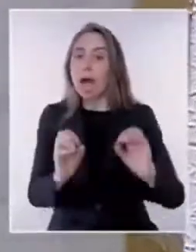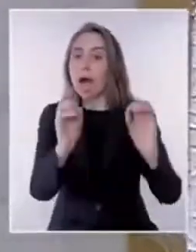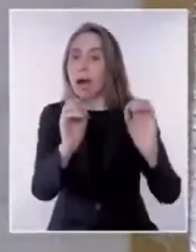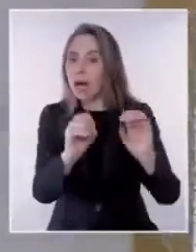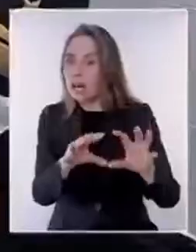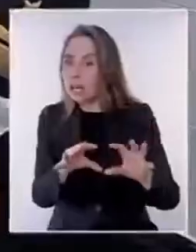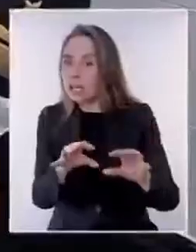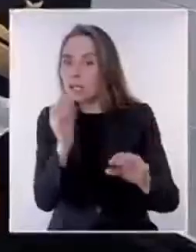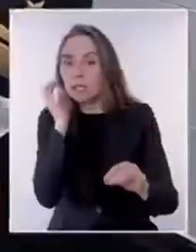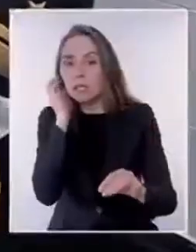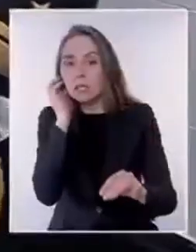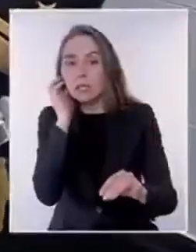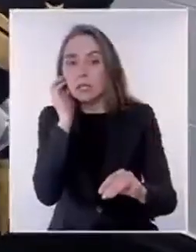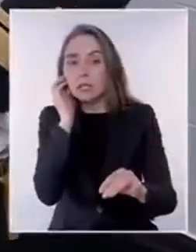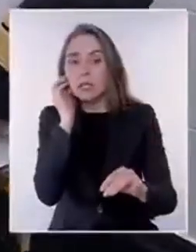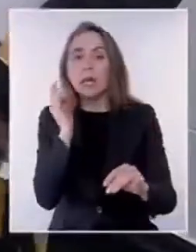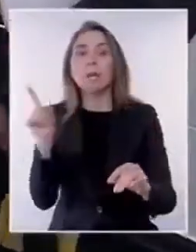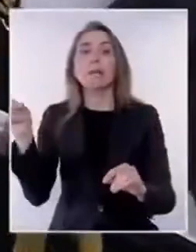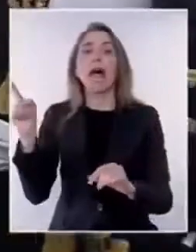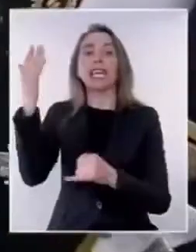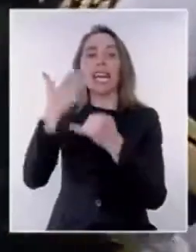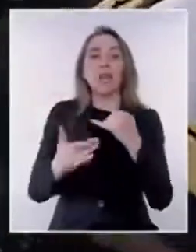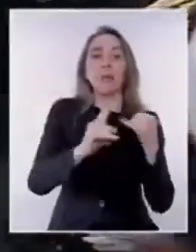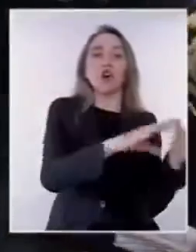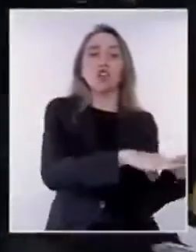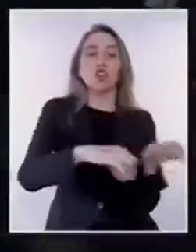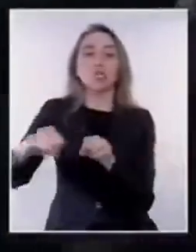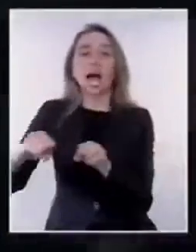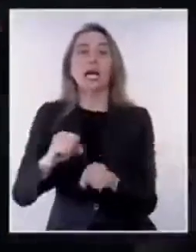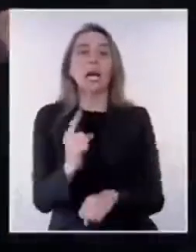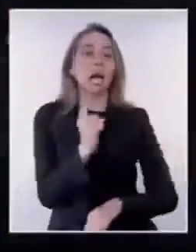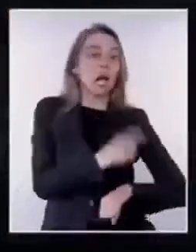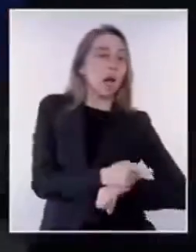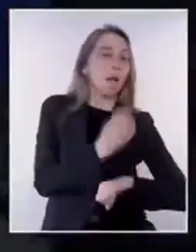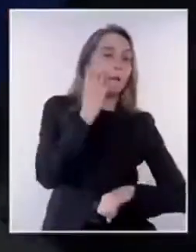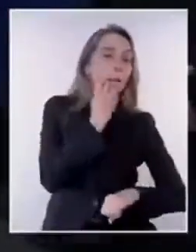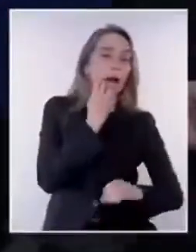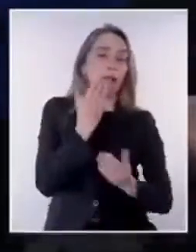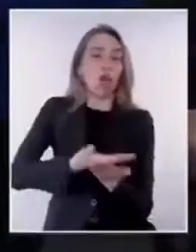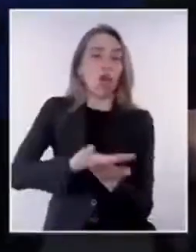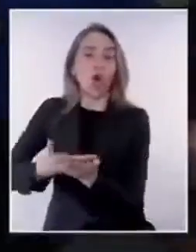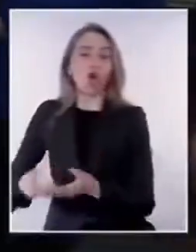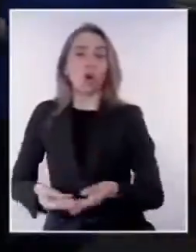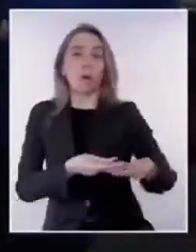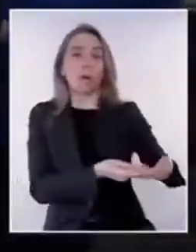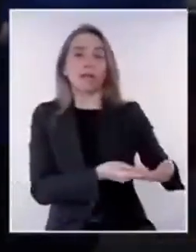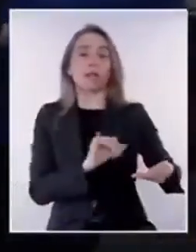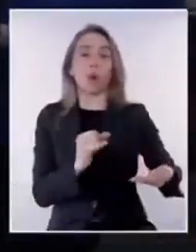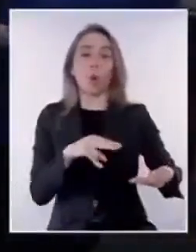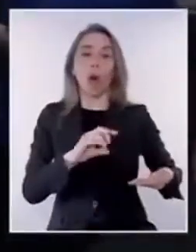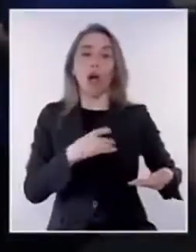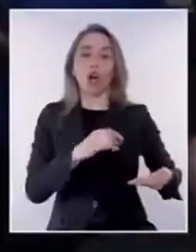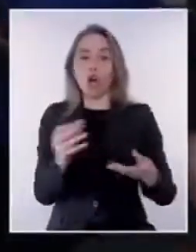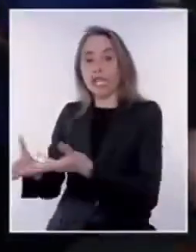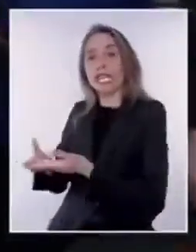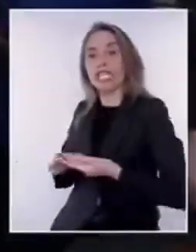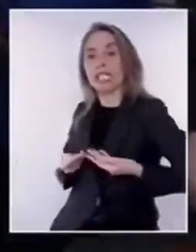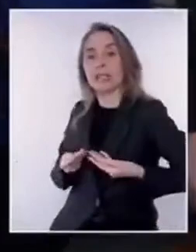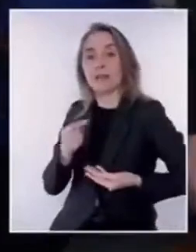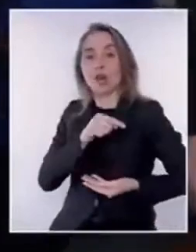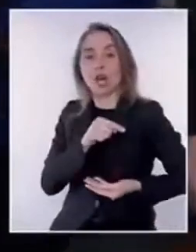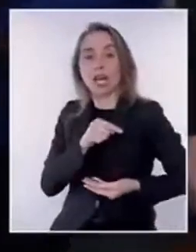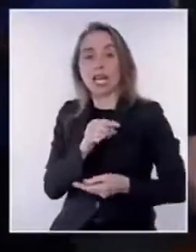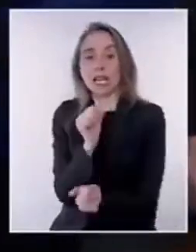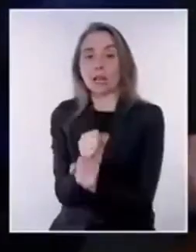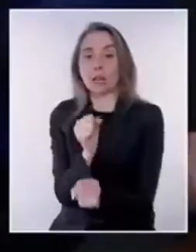todos los documentos, claro, no sean capturados por el enemigo. Esa es una de las primeras instrucciones que da Prat y se las da a Juan Goñi. Además, él tenía